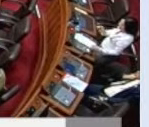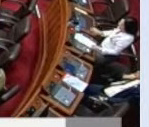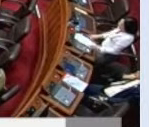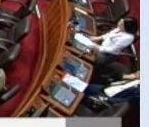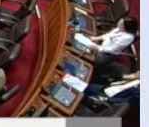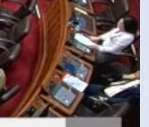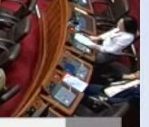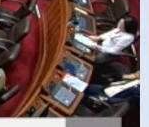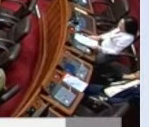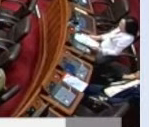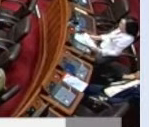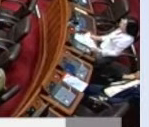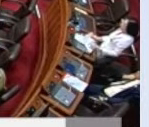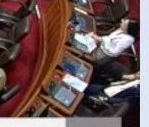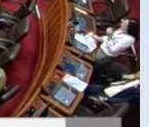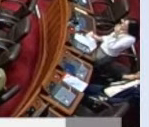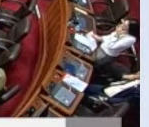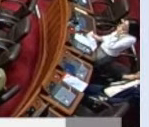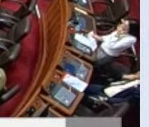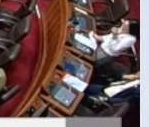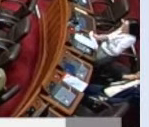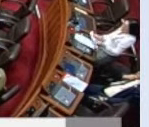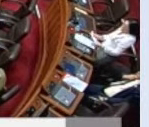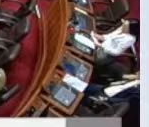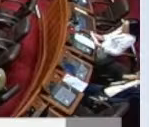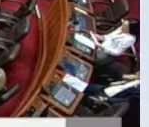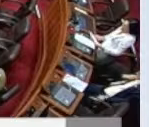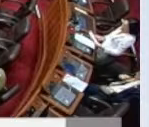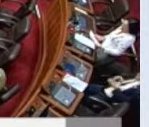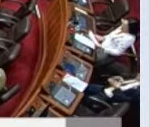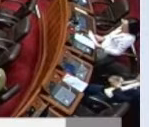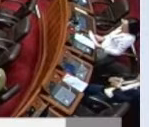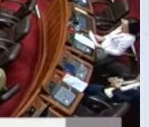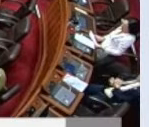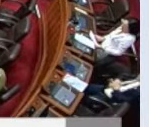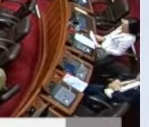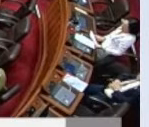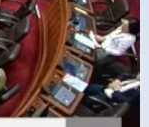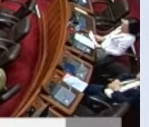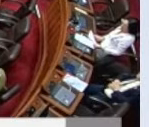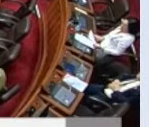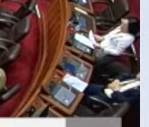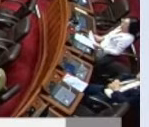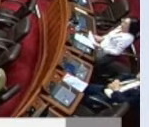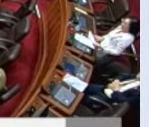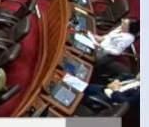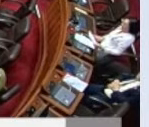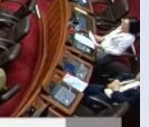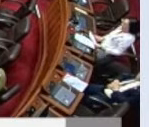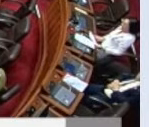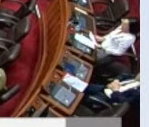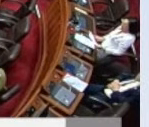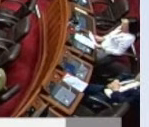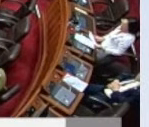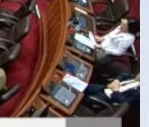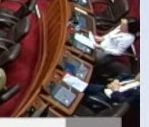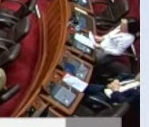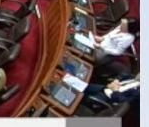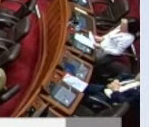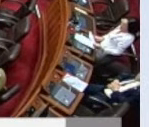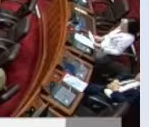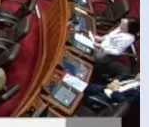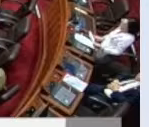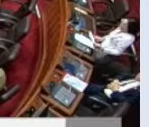Gracias, presidente. Por su intermedio, saludar al premier y a todo el ejecutivo que ahora está en el Congreso, y también a mis